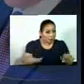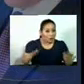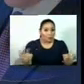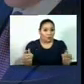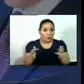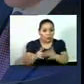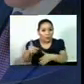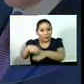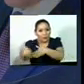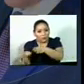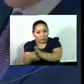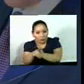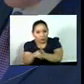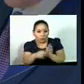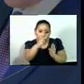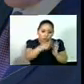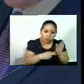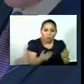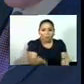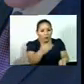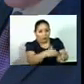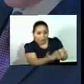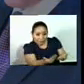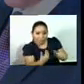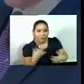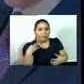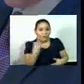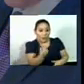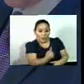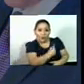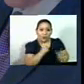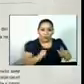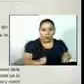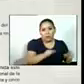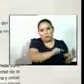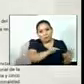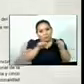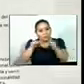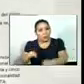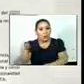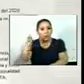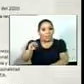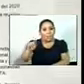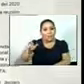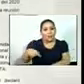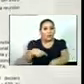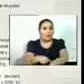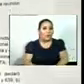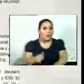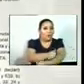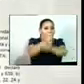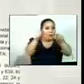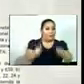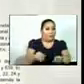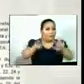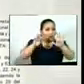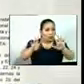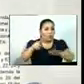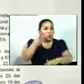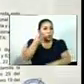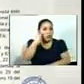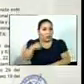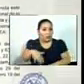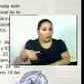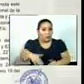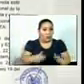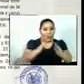los diputados giraron una nueva invitación para que los funcionarios del gobierno se reúnan este miércoles a las 9 de la mañana en el Centro